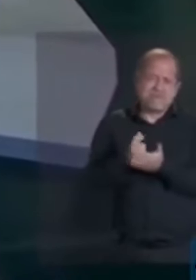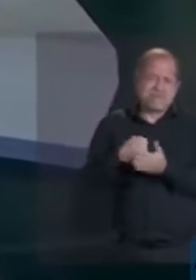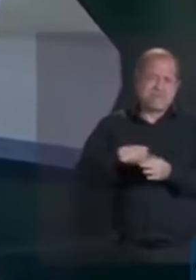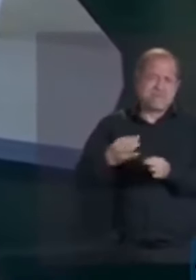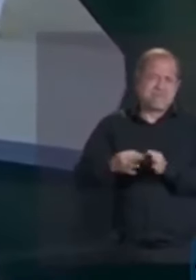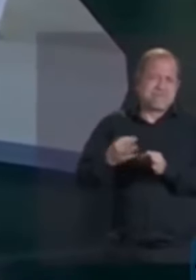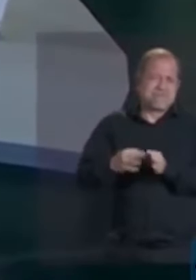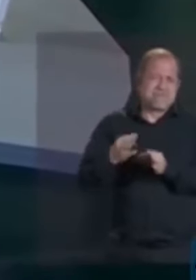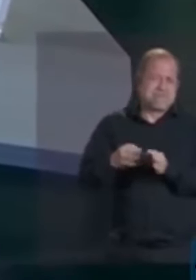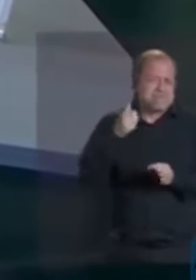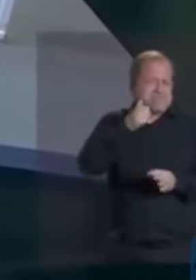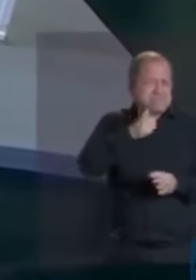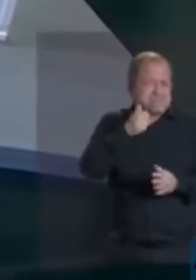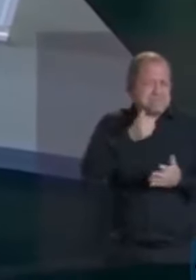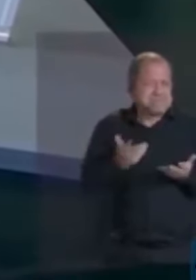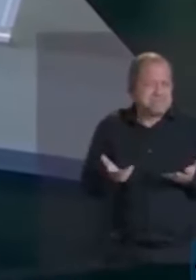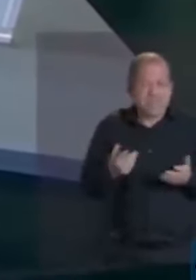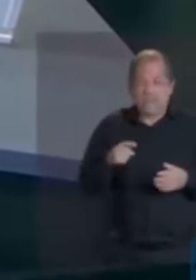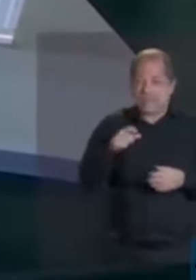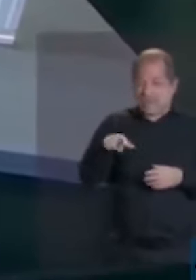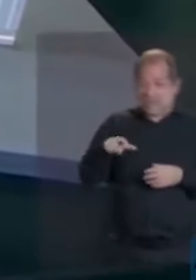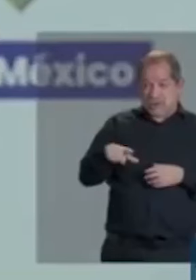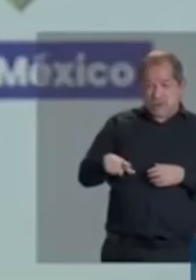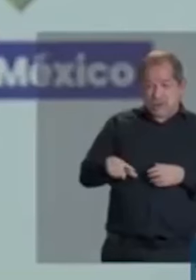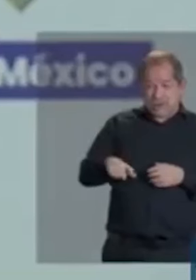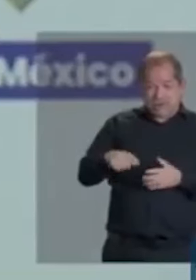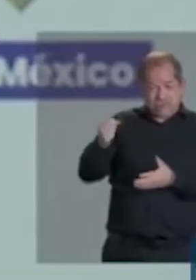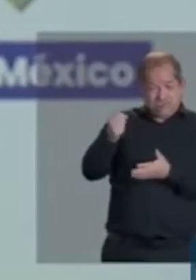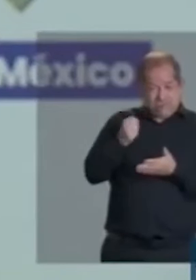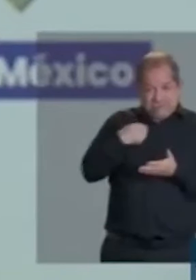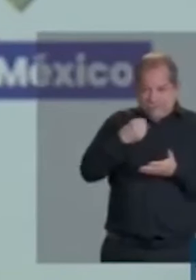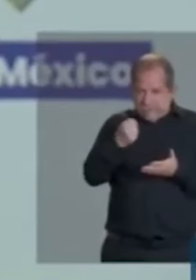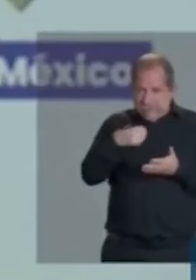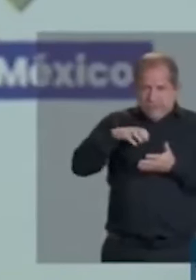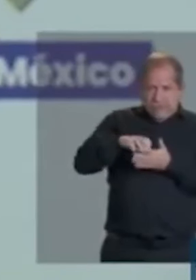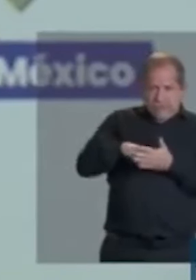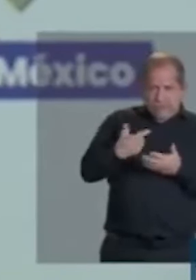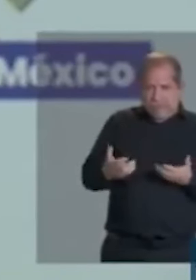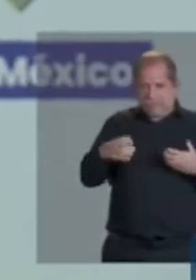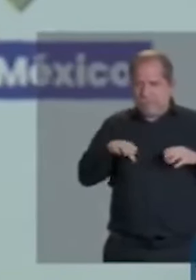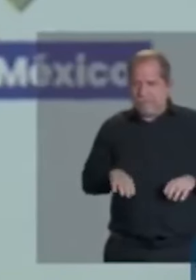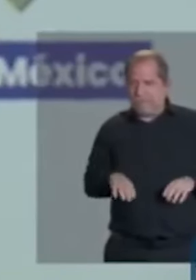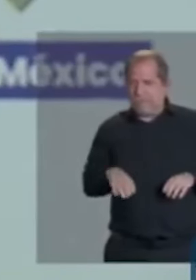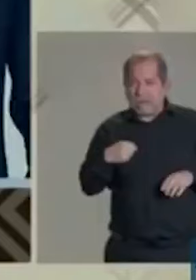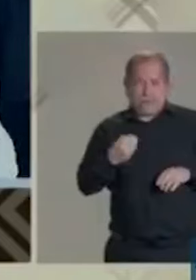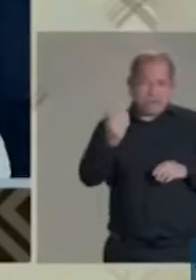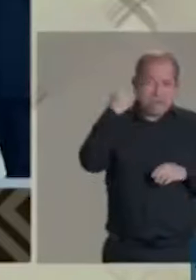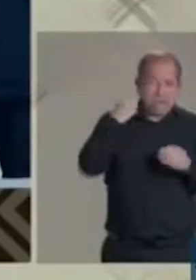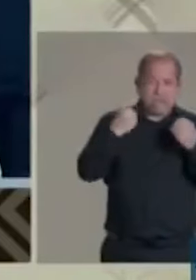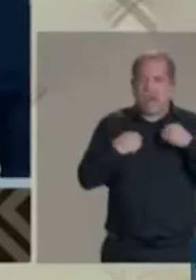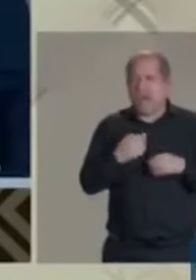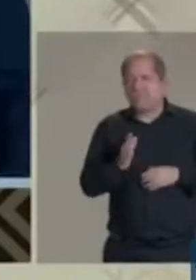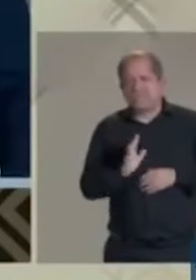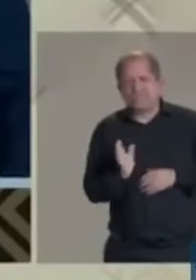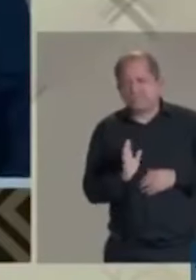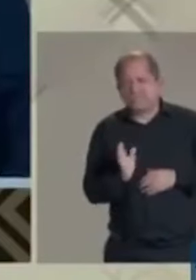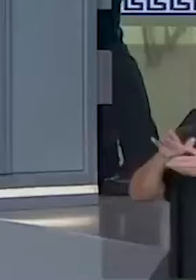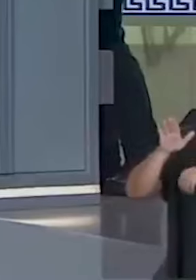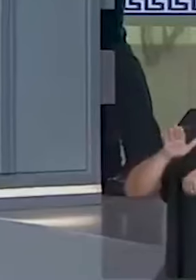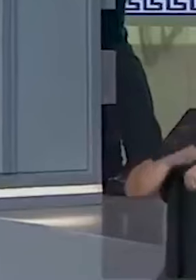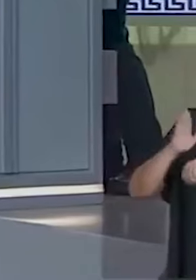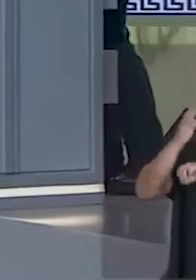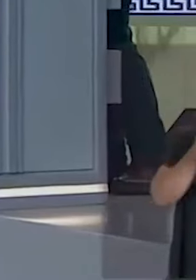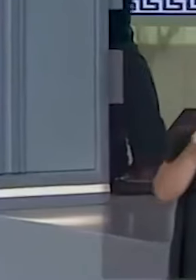utilizar los recursos públicos y ser funcionaria pública para enriquecerse. Eso solamente es de los candidatos del